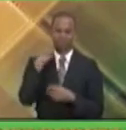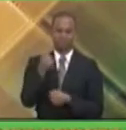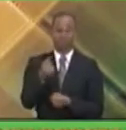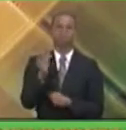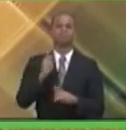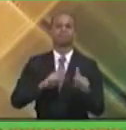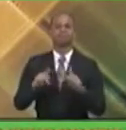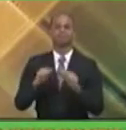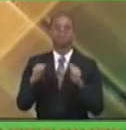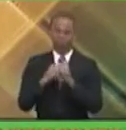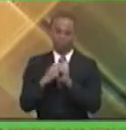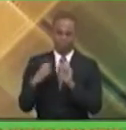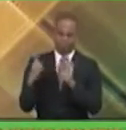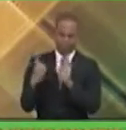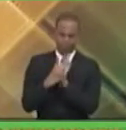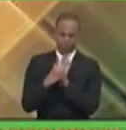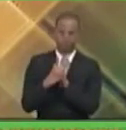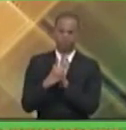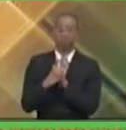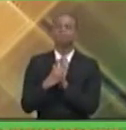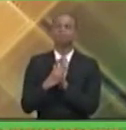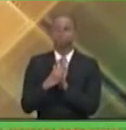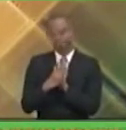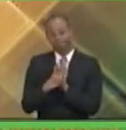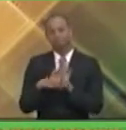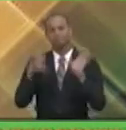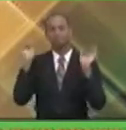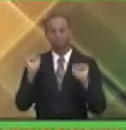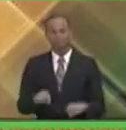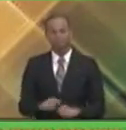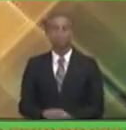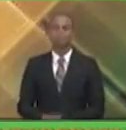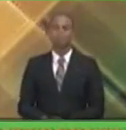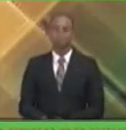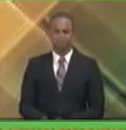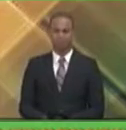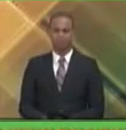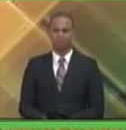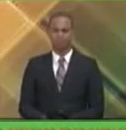con discapacidad, que sí realmente pueden. ¿Y qué